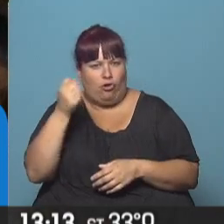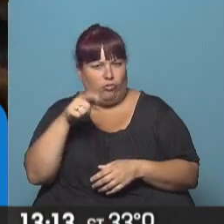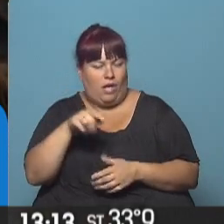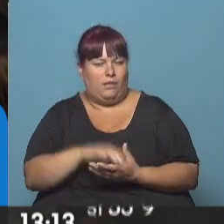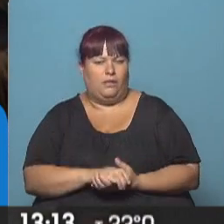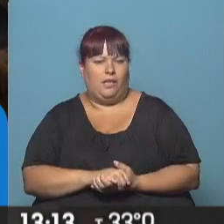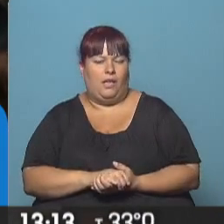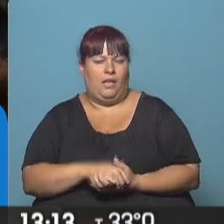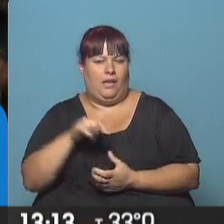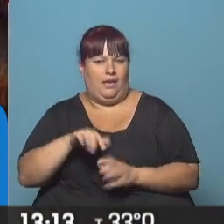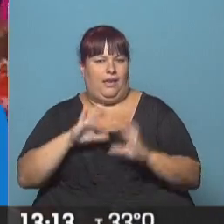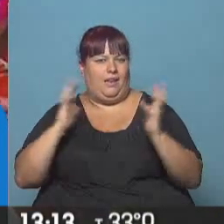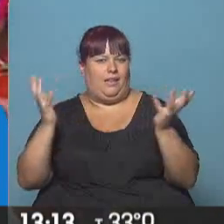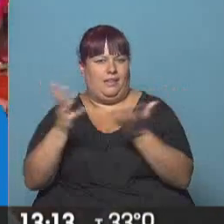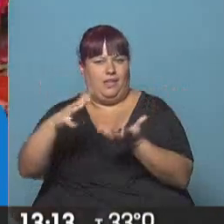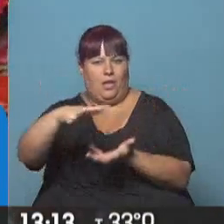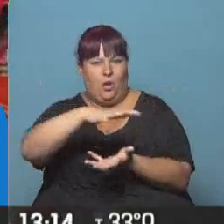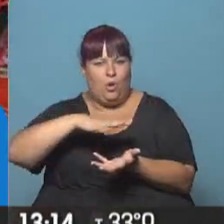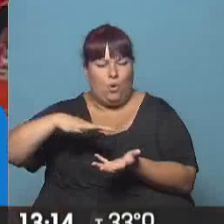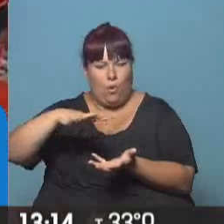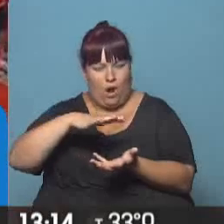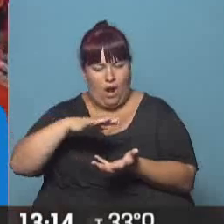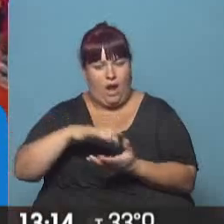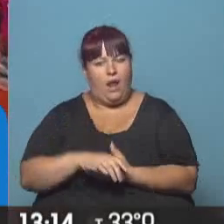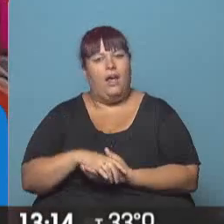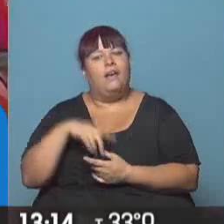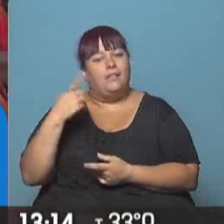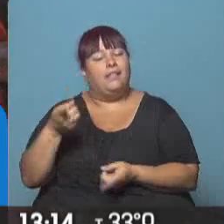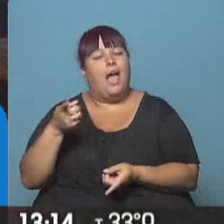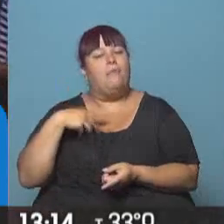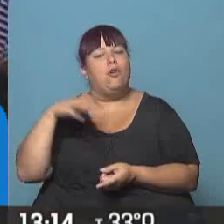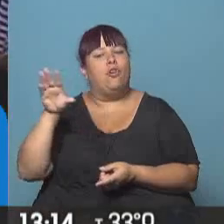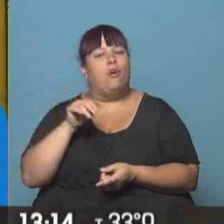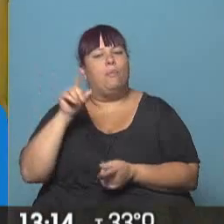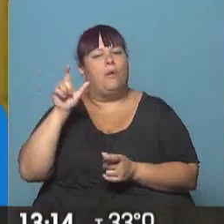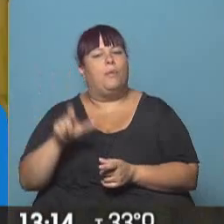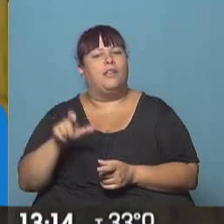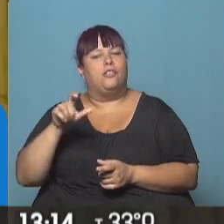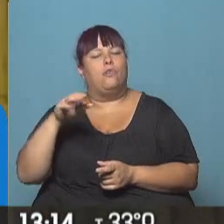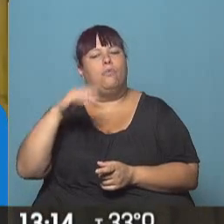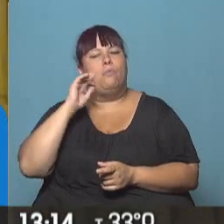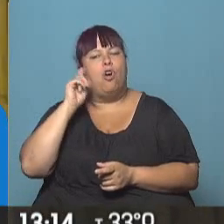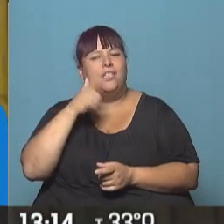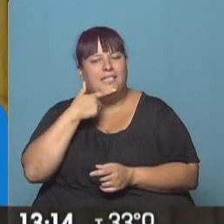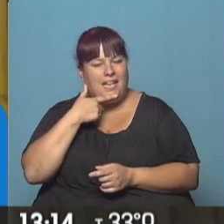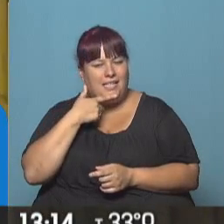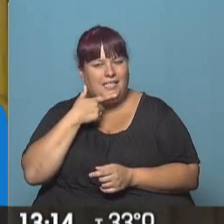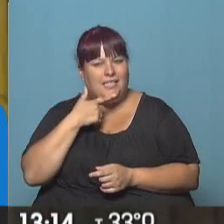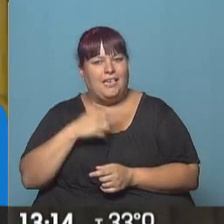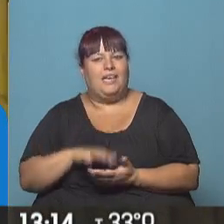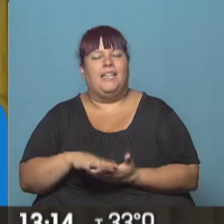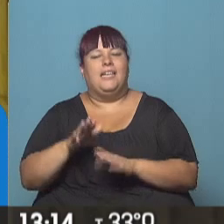encierra esta región. Y se hacen eco las palabras del Señor a Moisés: quítate